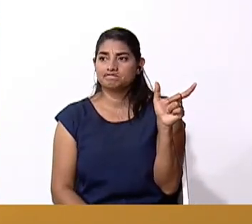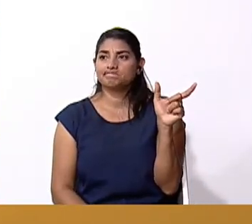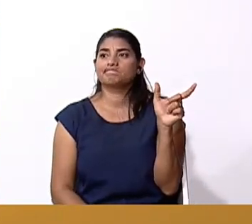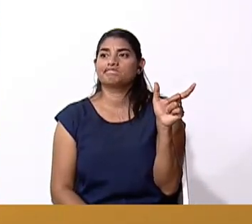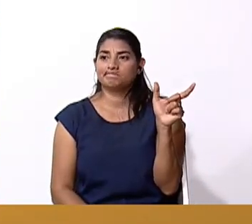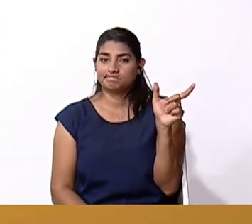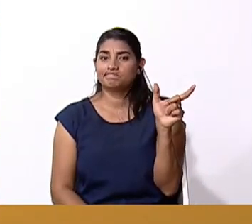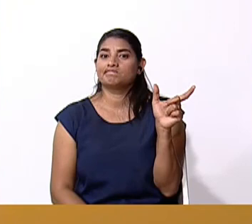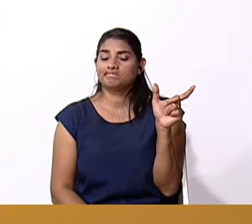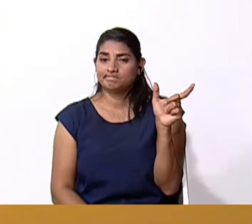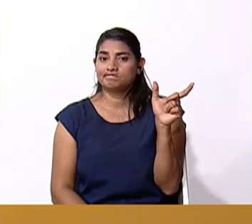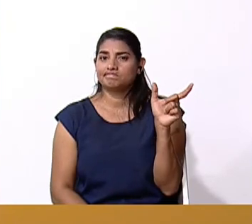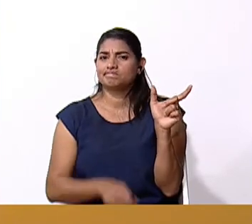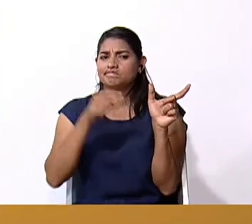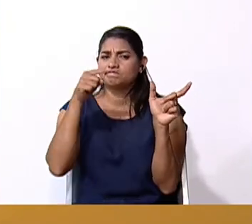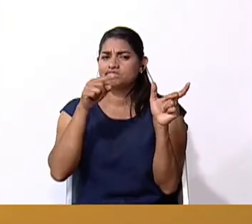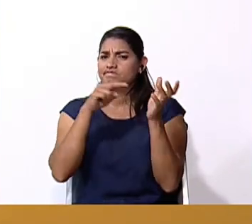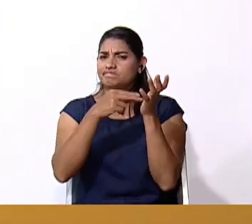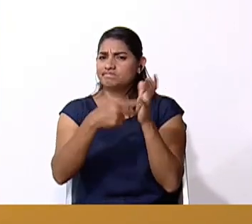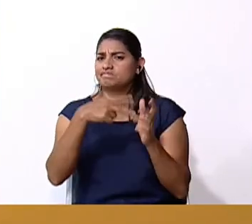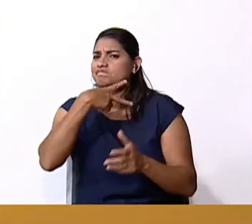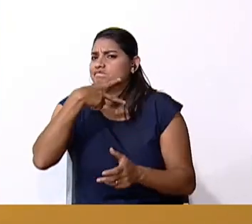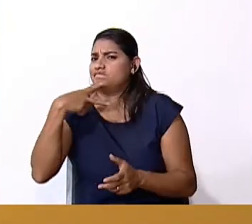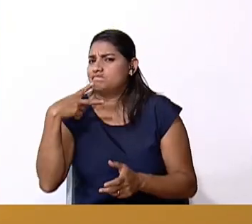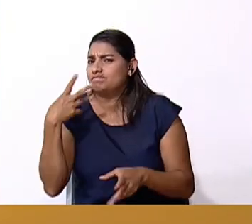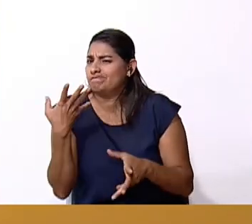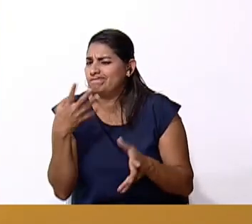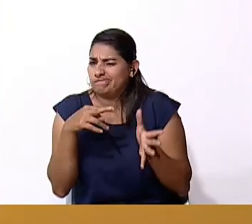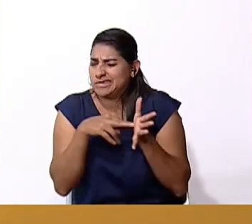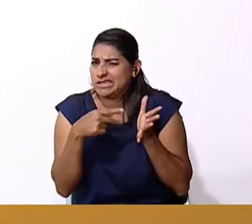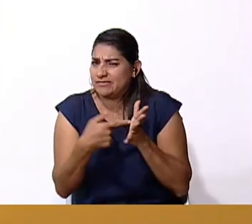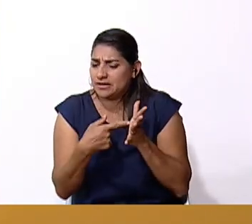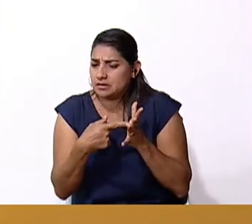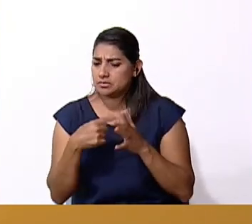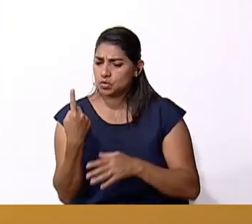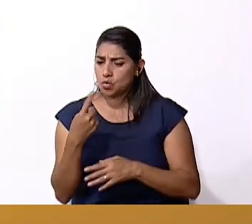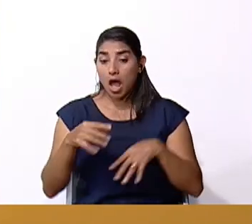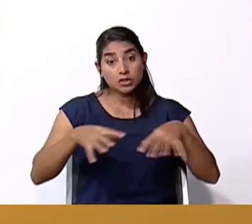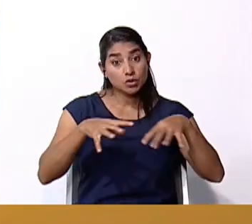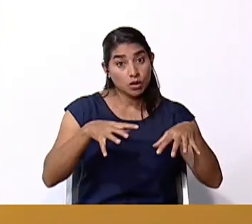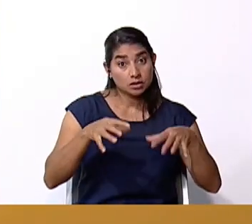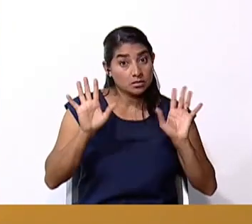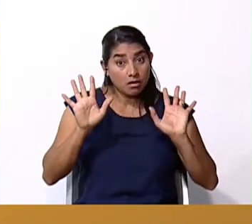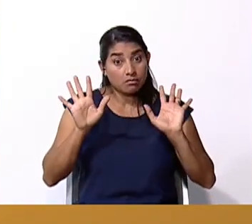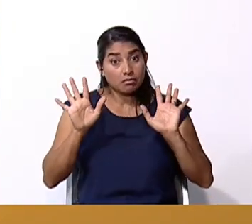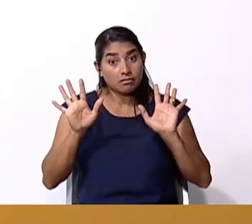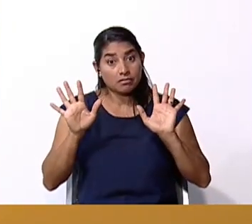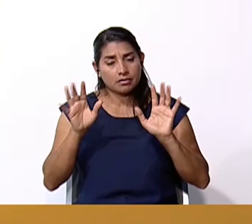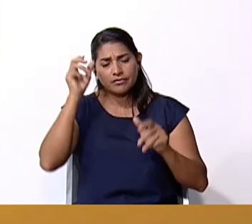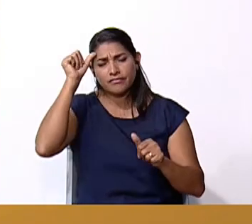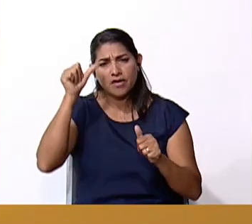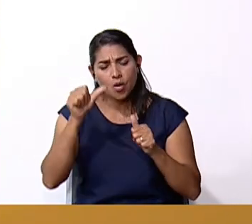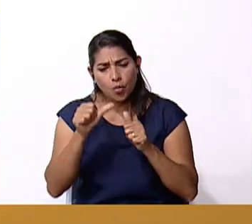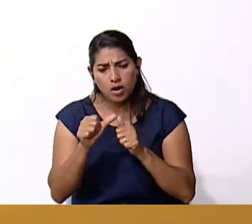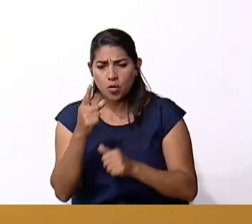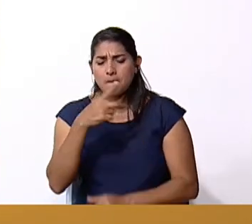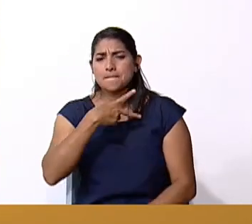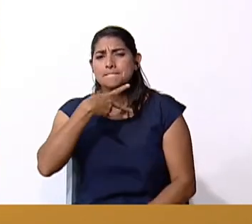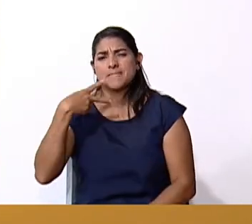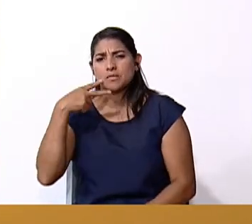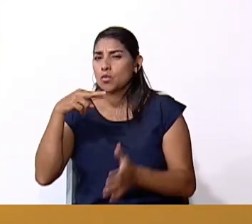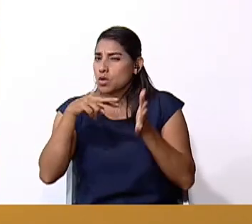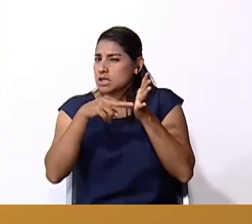Muy bien, ¿y la definición de verbo? Son solo acciones. ¿Recuerdan qué es un verbo?